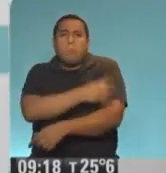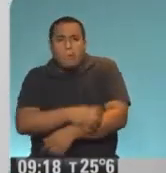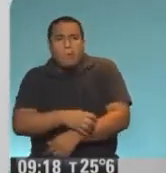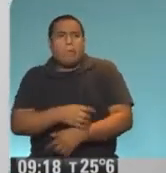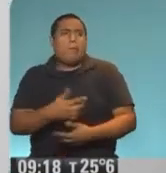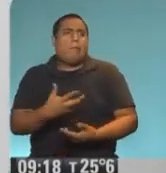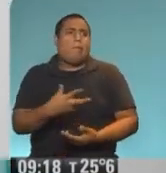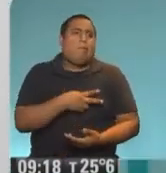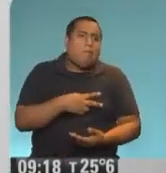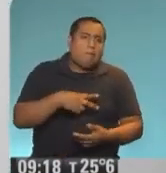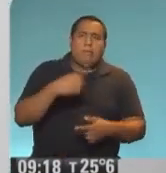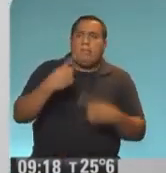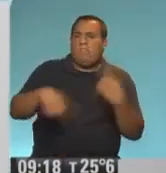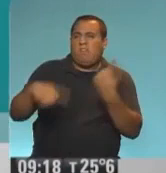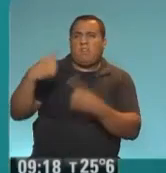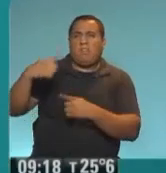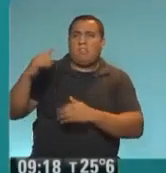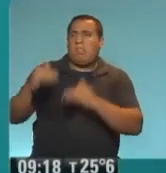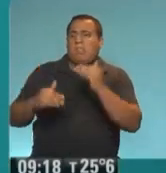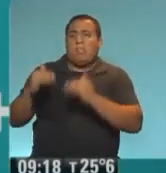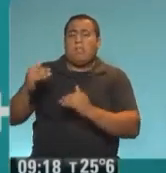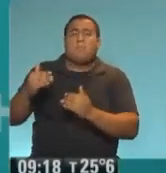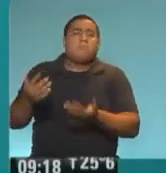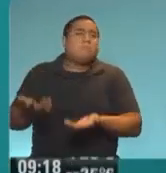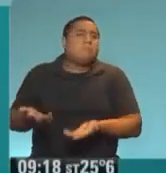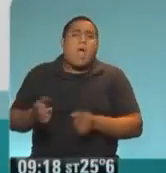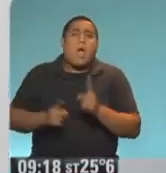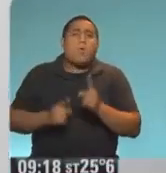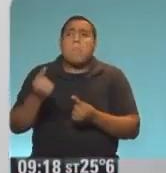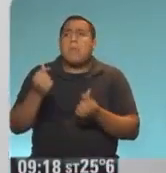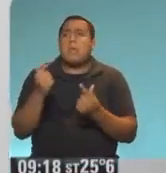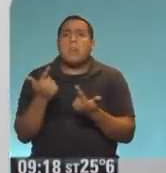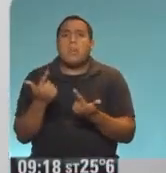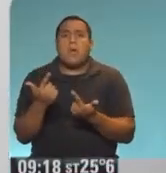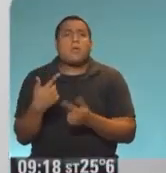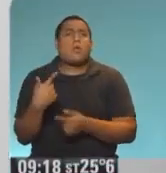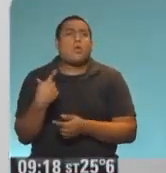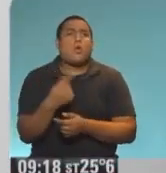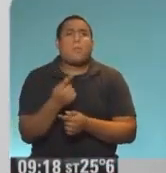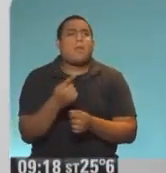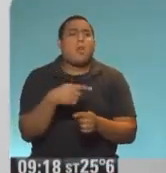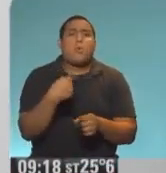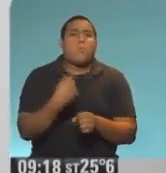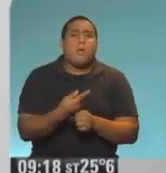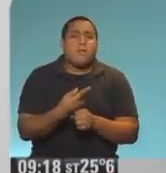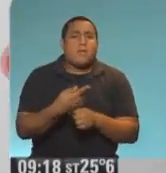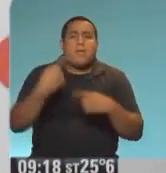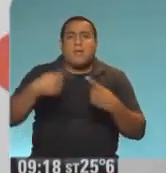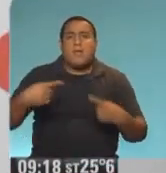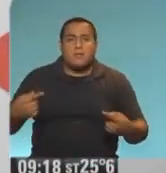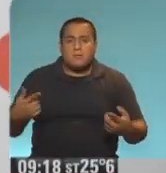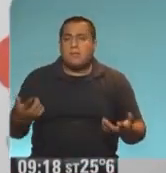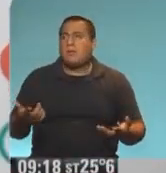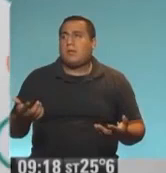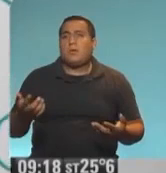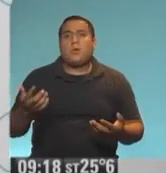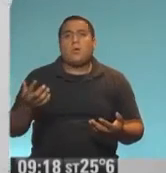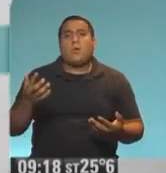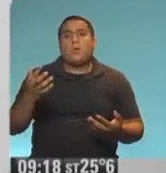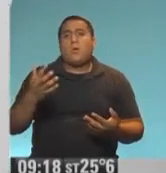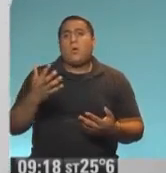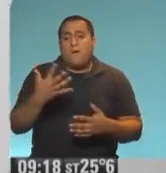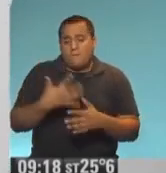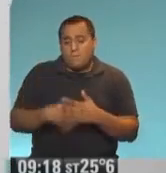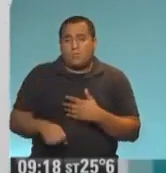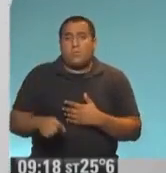o el dinero que tenga para ir a la farmacia y comprar los productos que hacen de esto una práctica